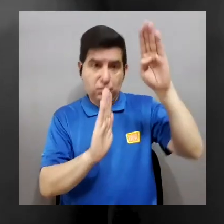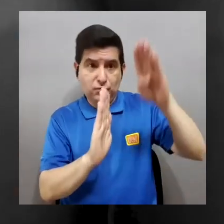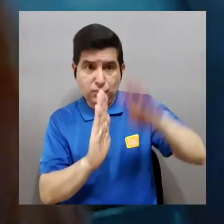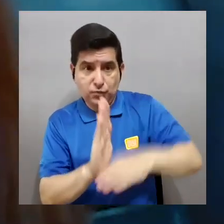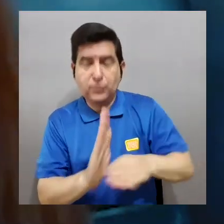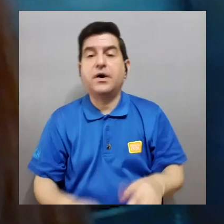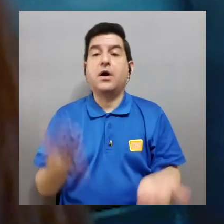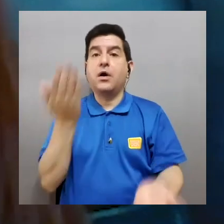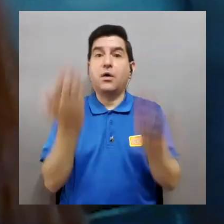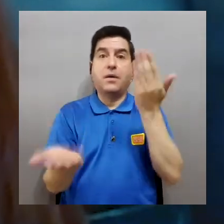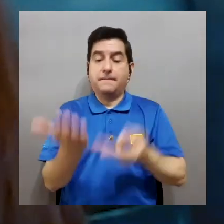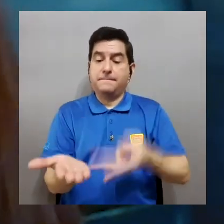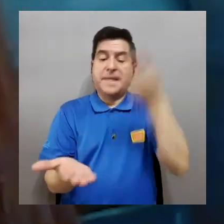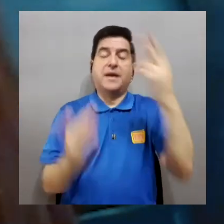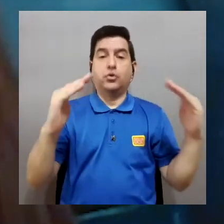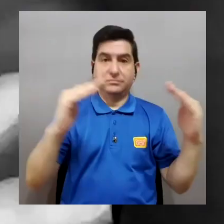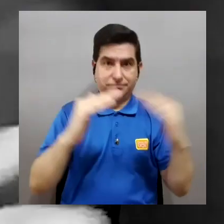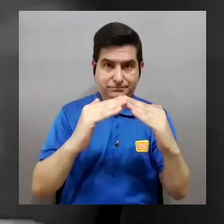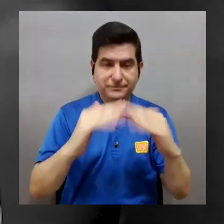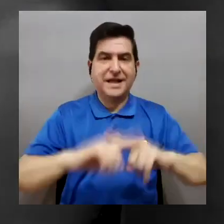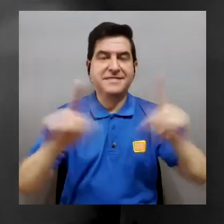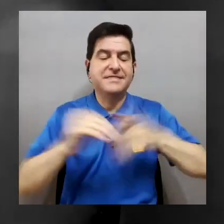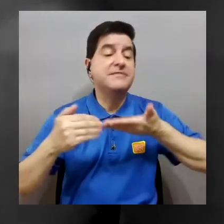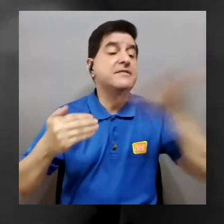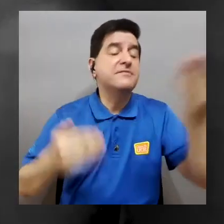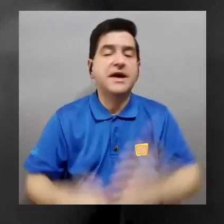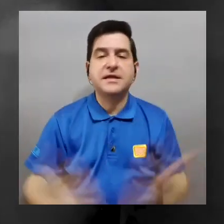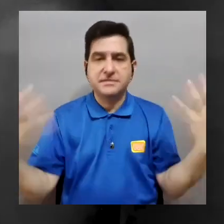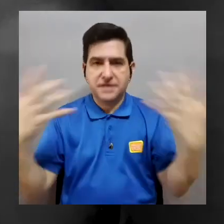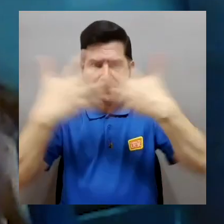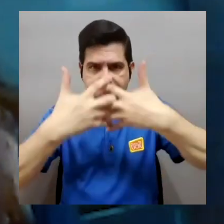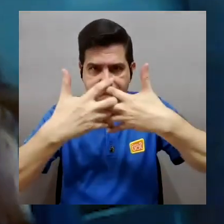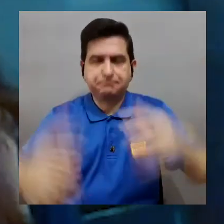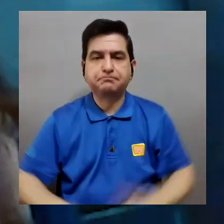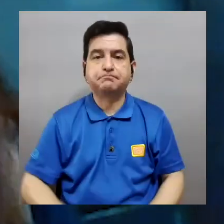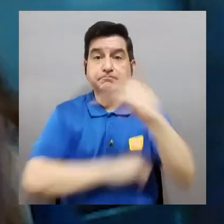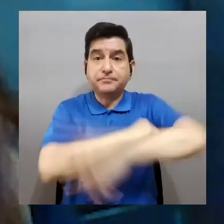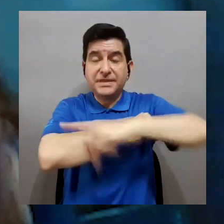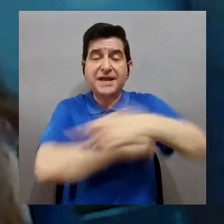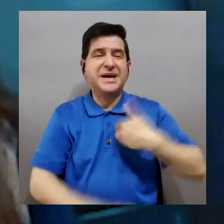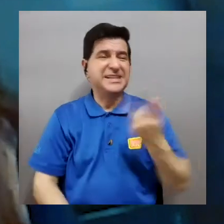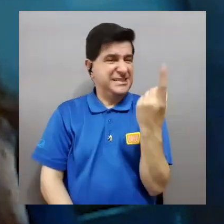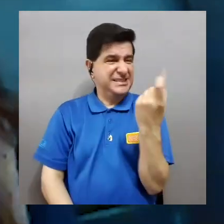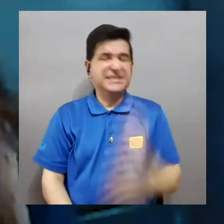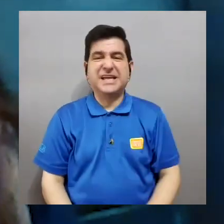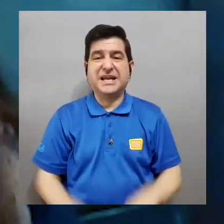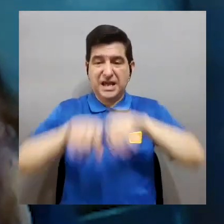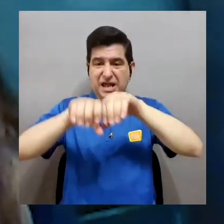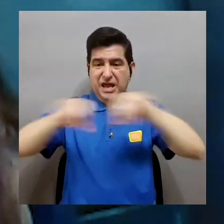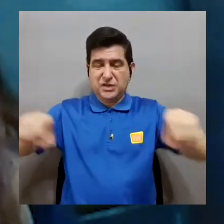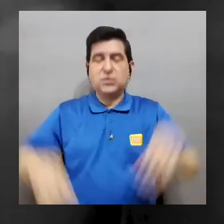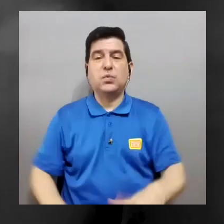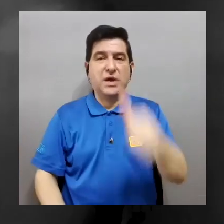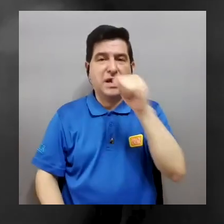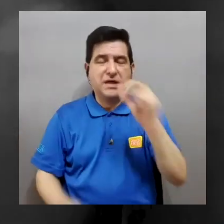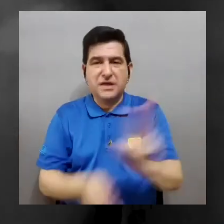las tasas. Con respecto al valor de la vivienda, hay varios elementos que se conjugan. El país tiene deficiencias en alcantarillado